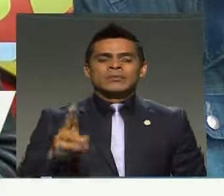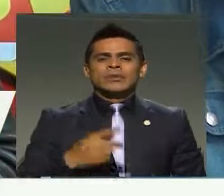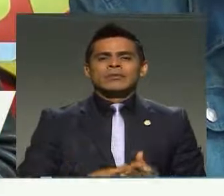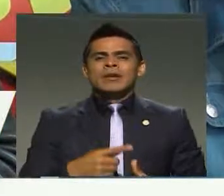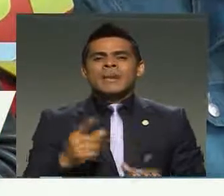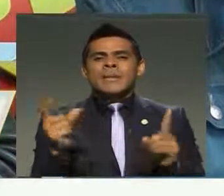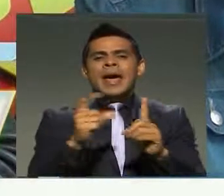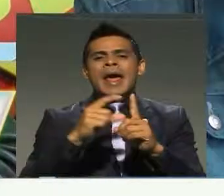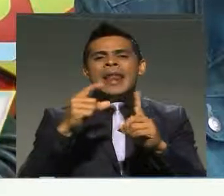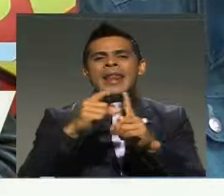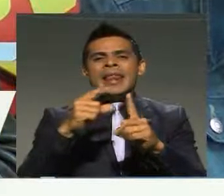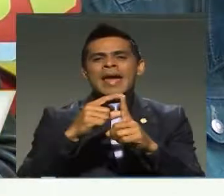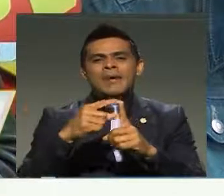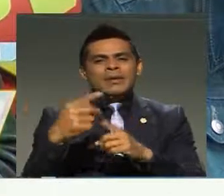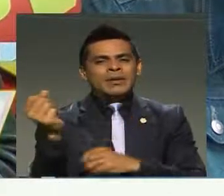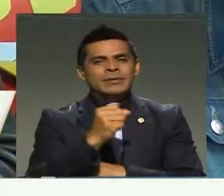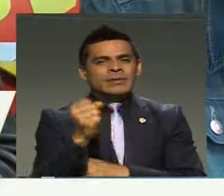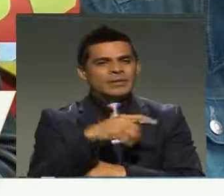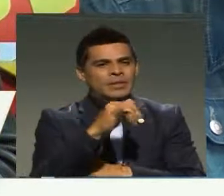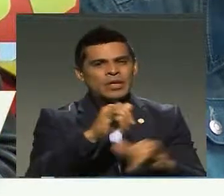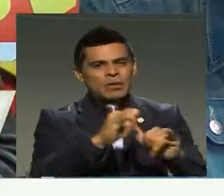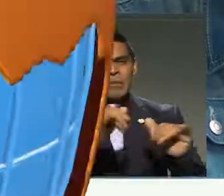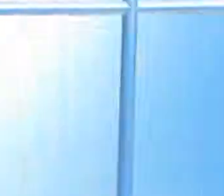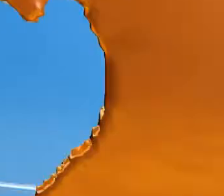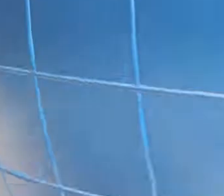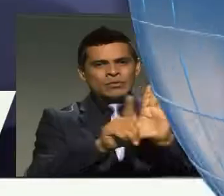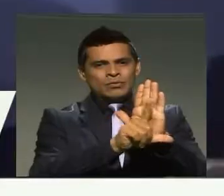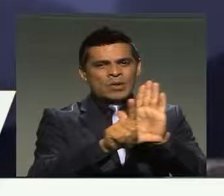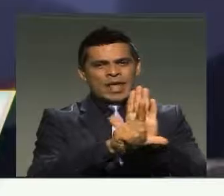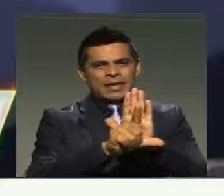moda, estaría desacatando su propia ley.